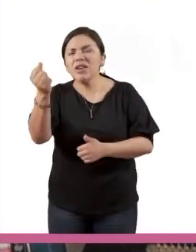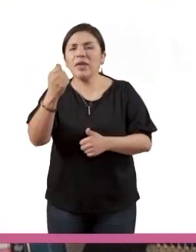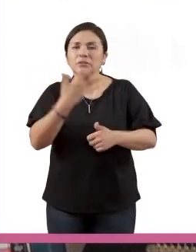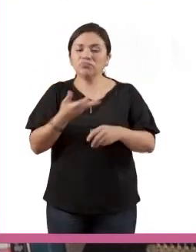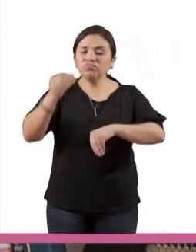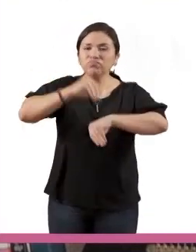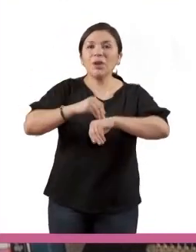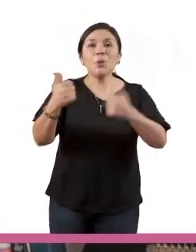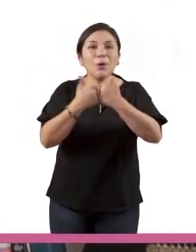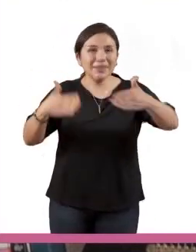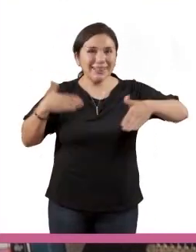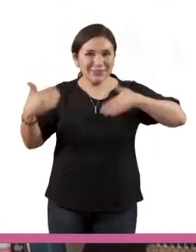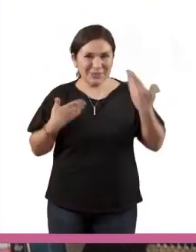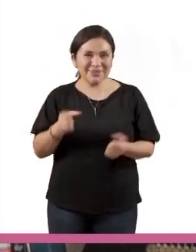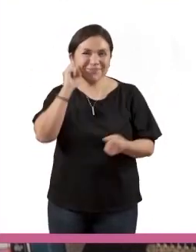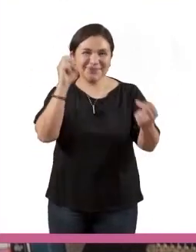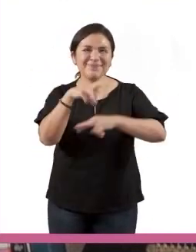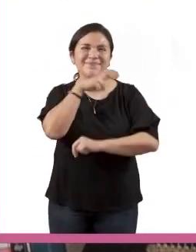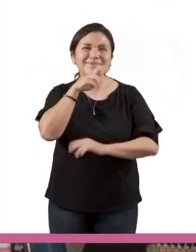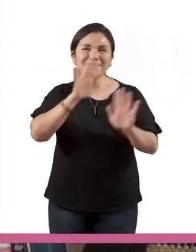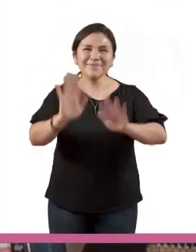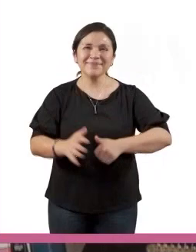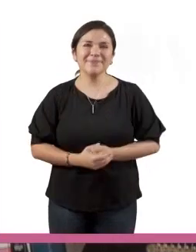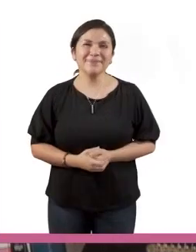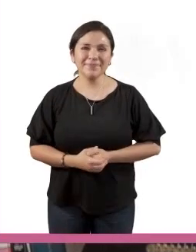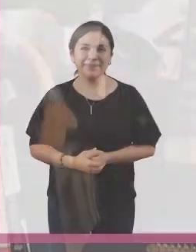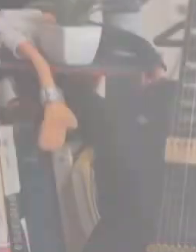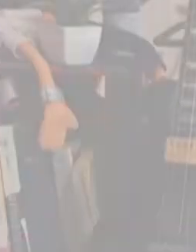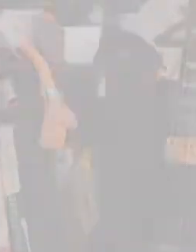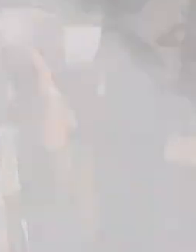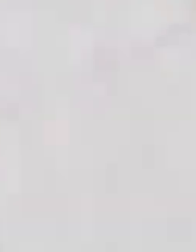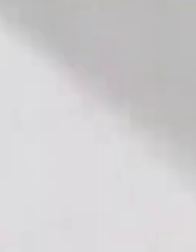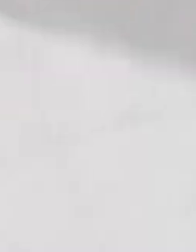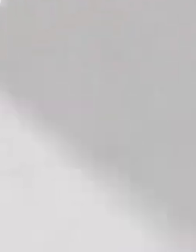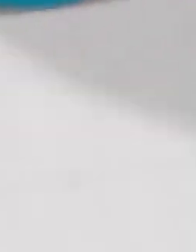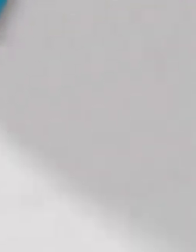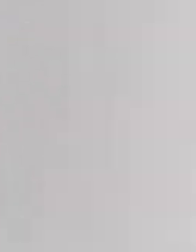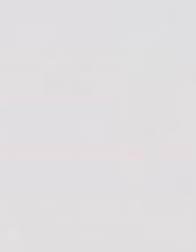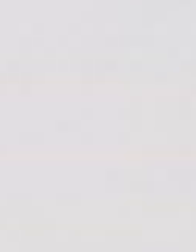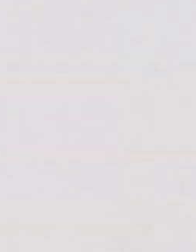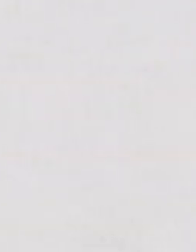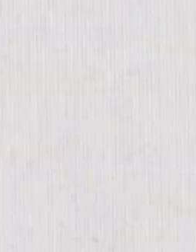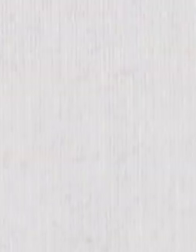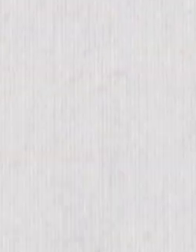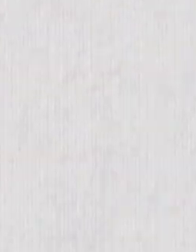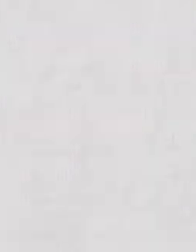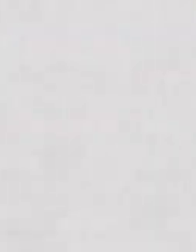talentos y disfruta el hacer las cosas. Hasta pronto.